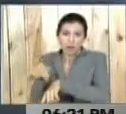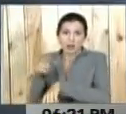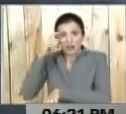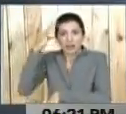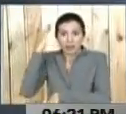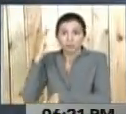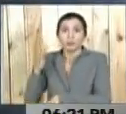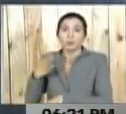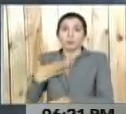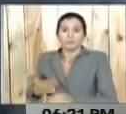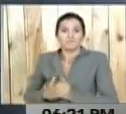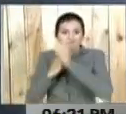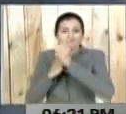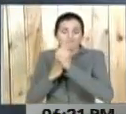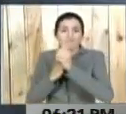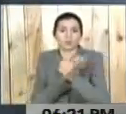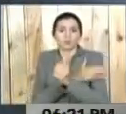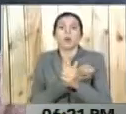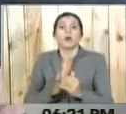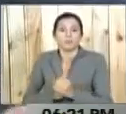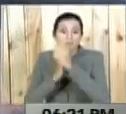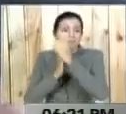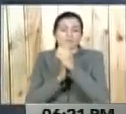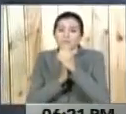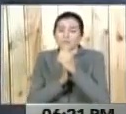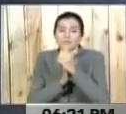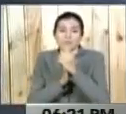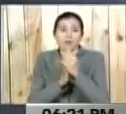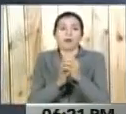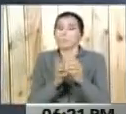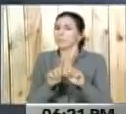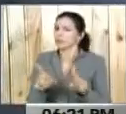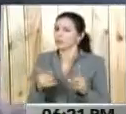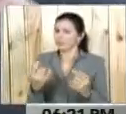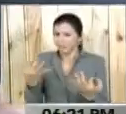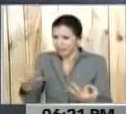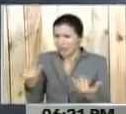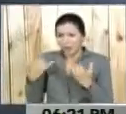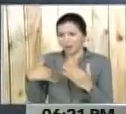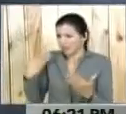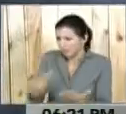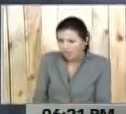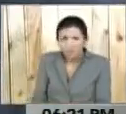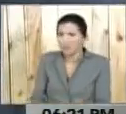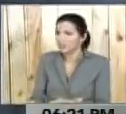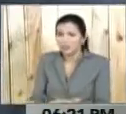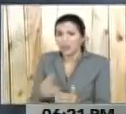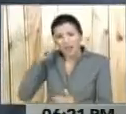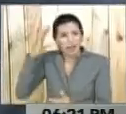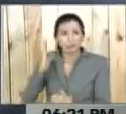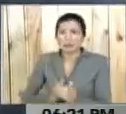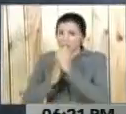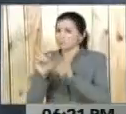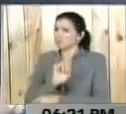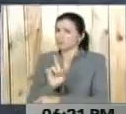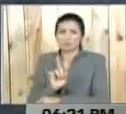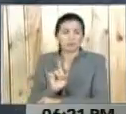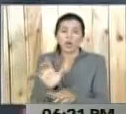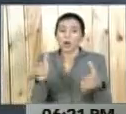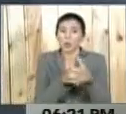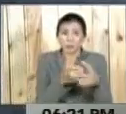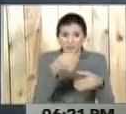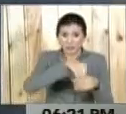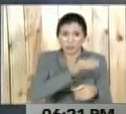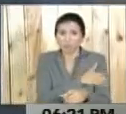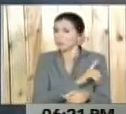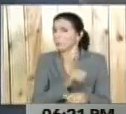es líder de la derecha, ni es líder de los grupos alocados y desenfrenados que tiene dentro de la Asamblea y fuera